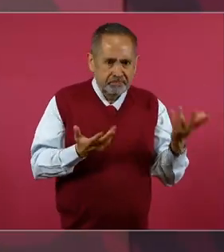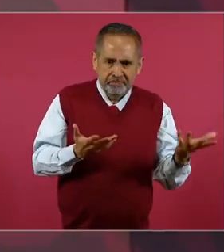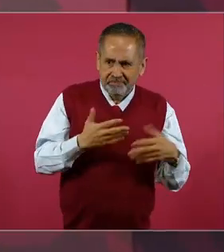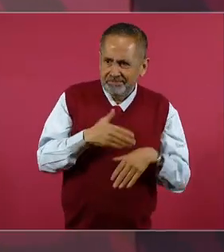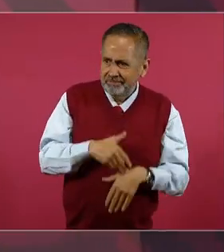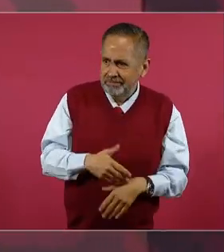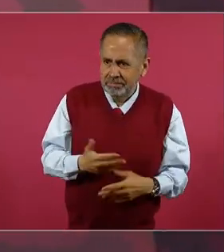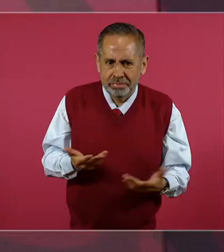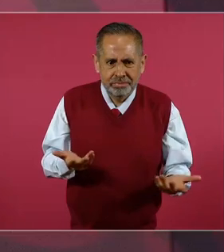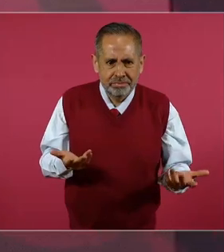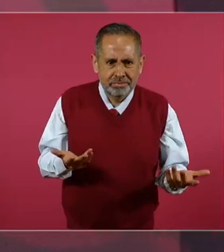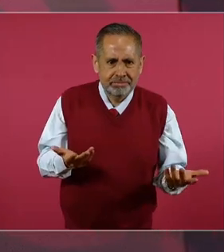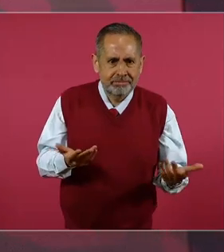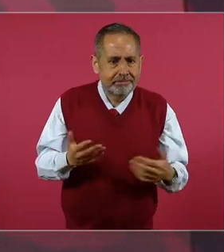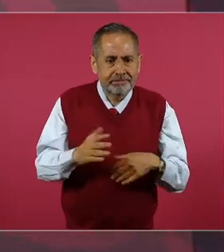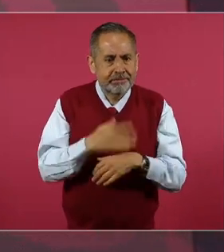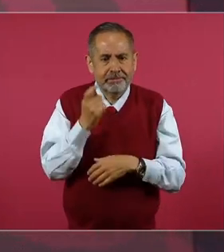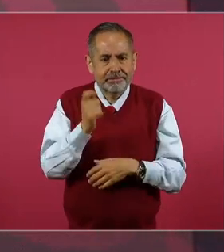Supuestamente porque